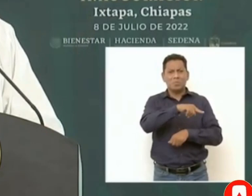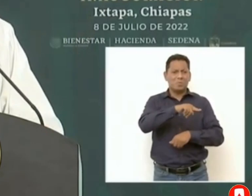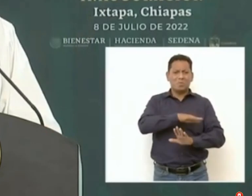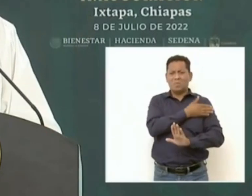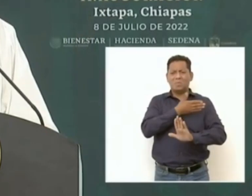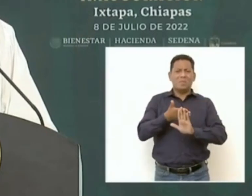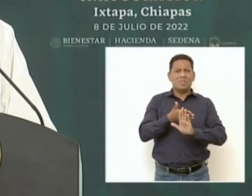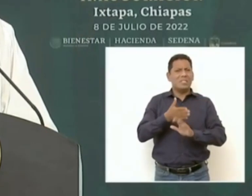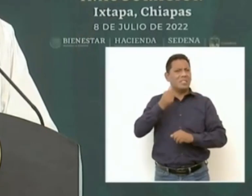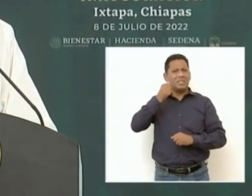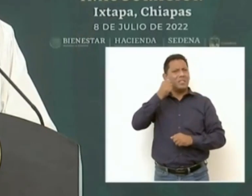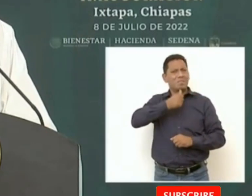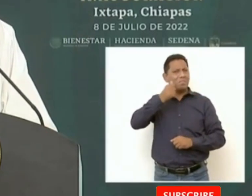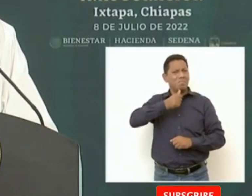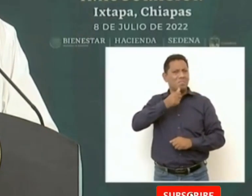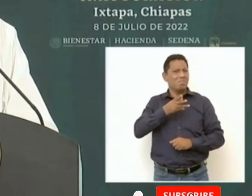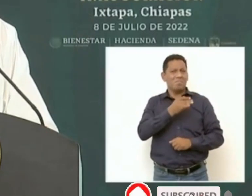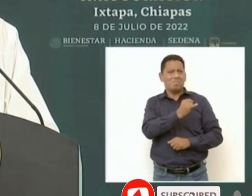como siempre,